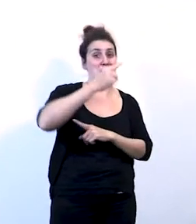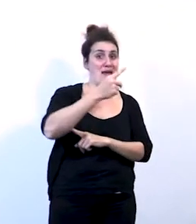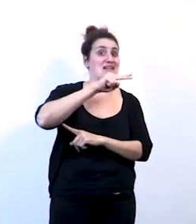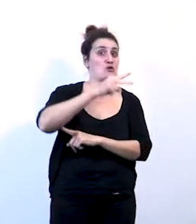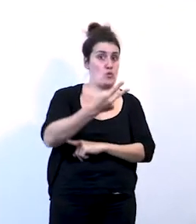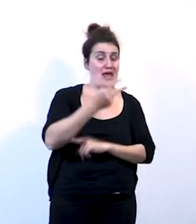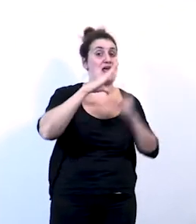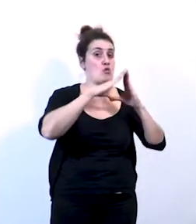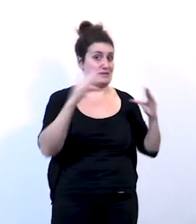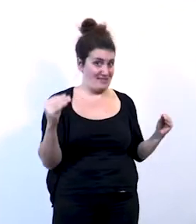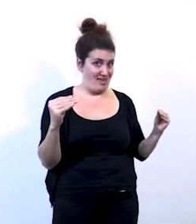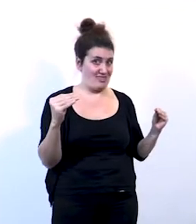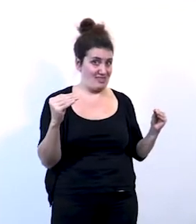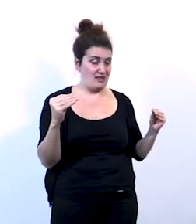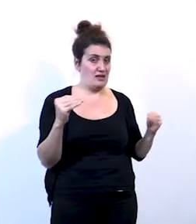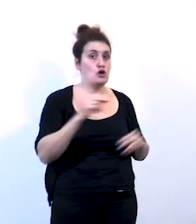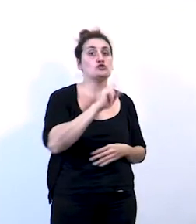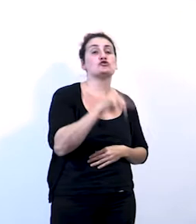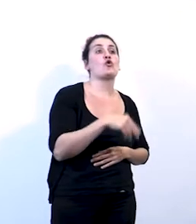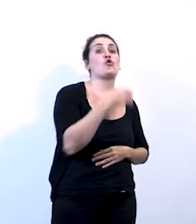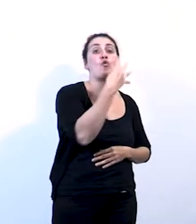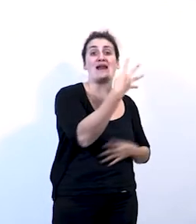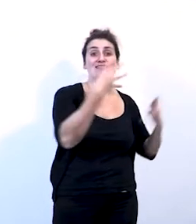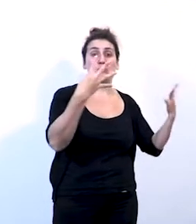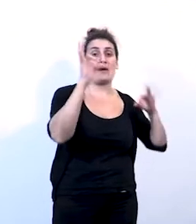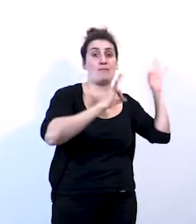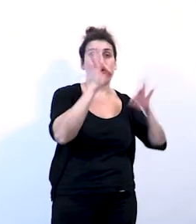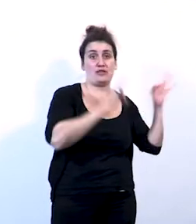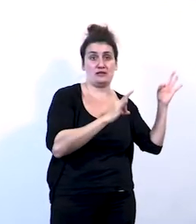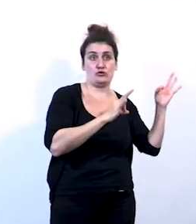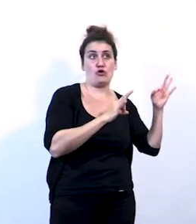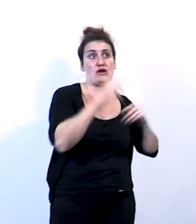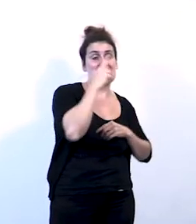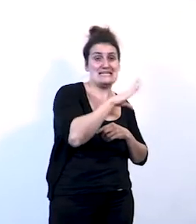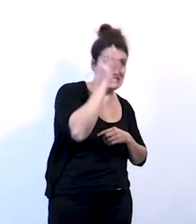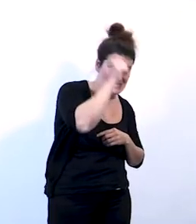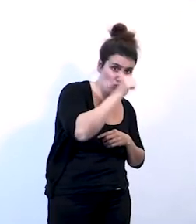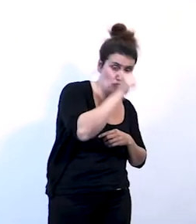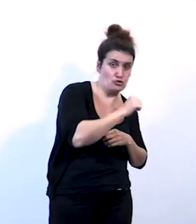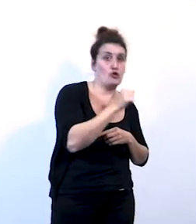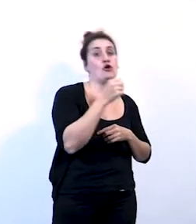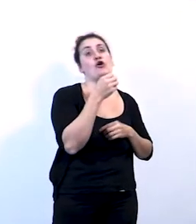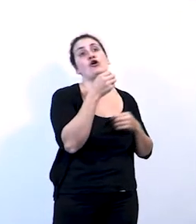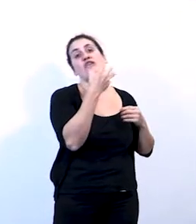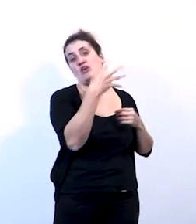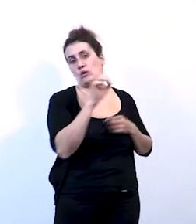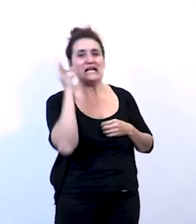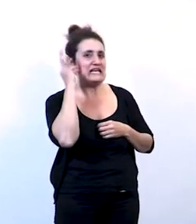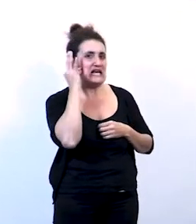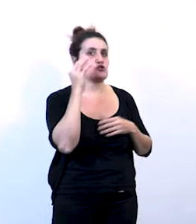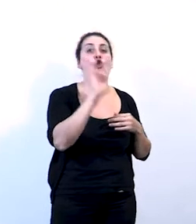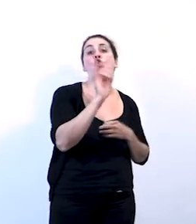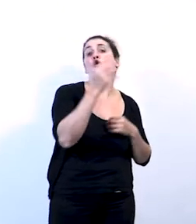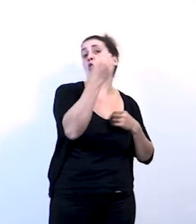y en la universidad son 49% niños y 50 niñas, o 48% niños